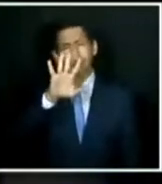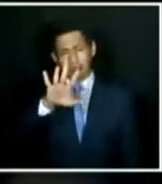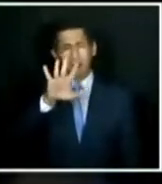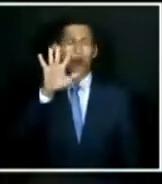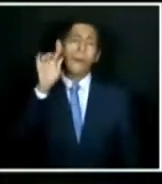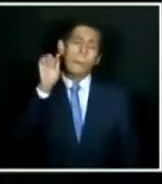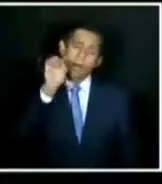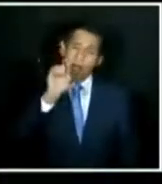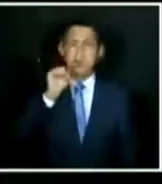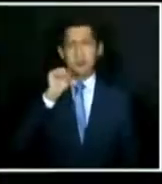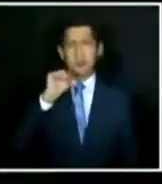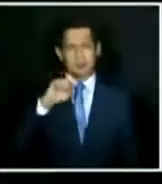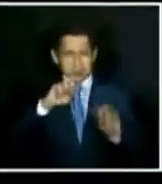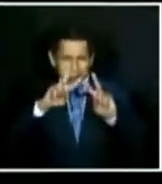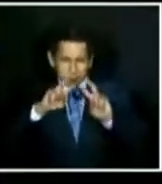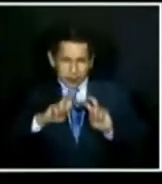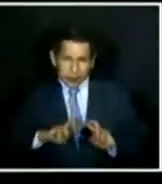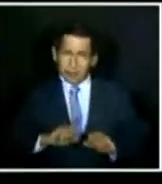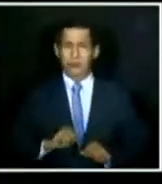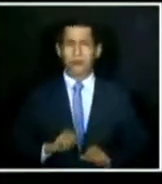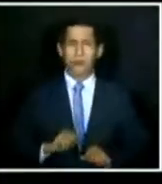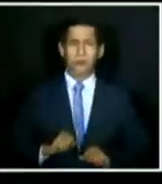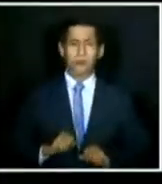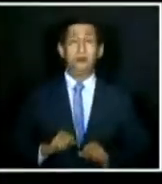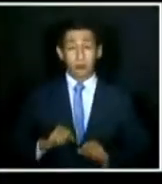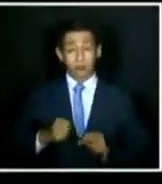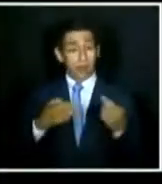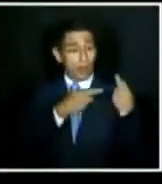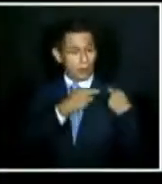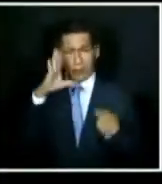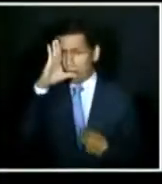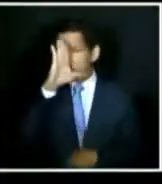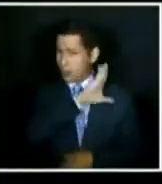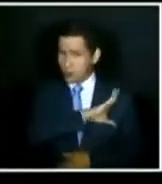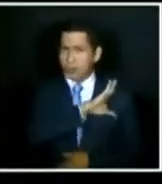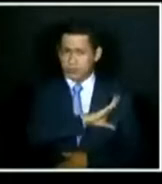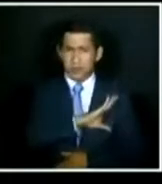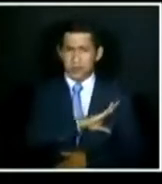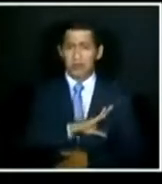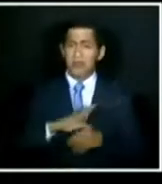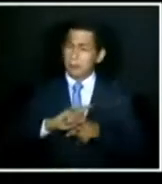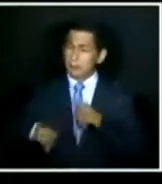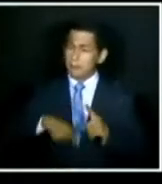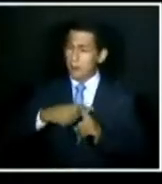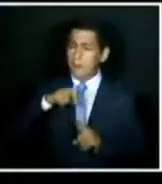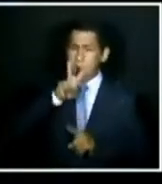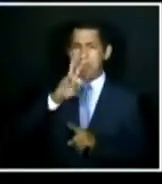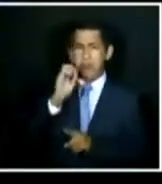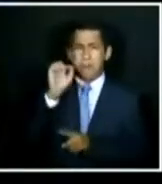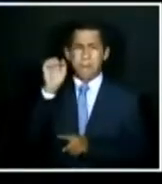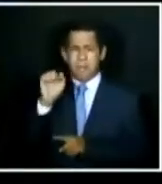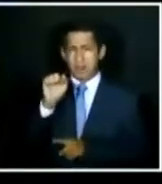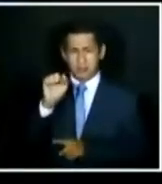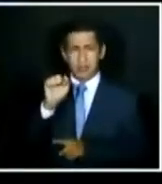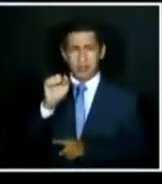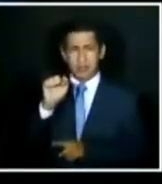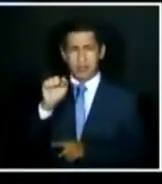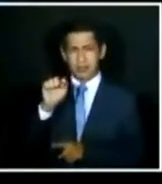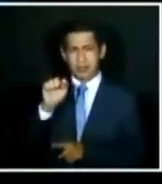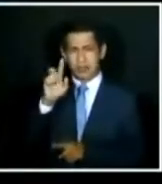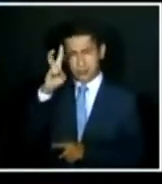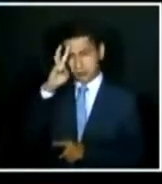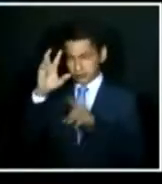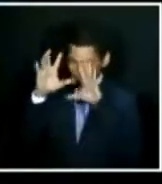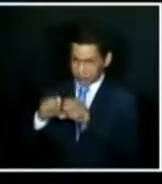mil operativos e intervenciones policiales y 20 mil detenidos. Hemos logrado desarticular